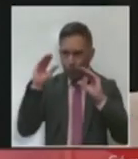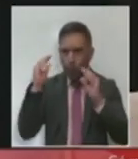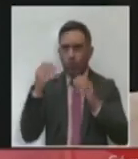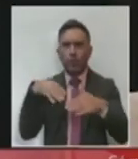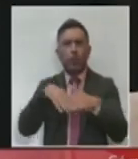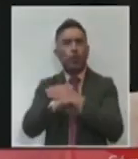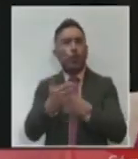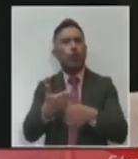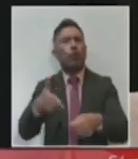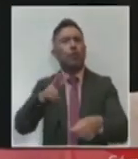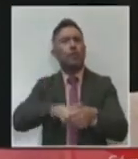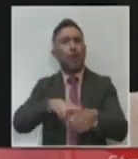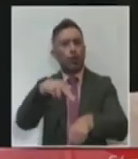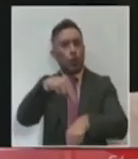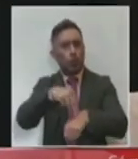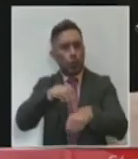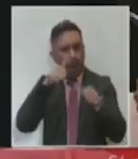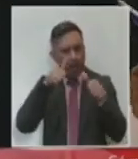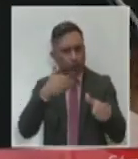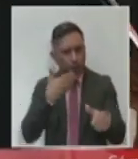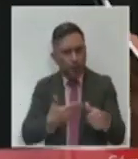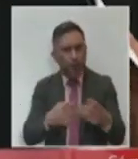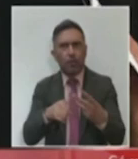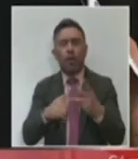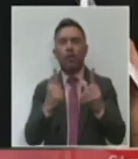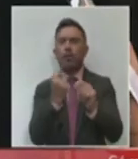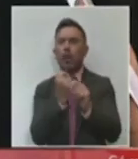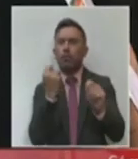calidad, de tener un transporte público de calidad?